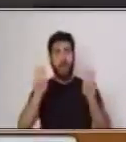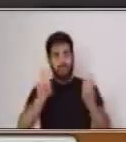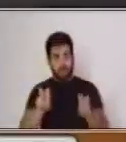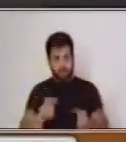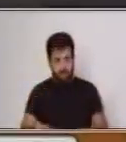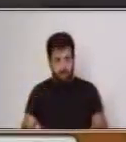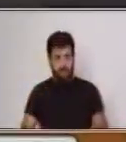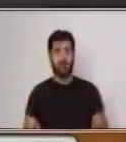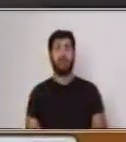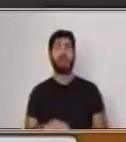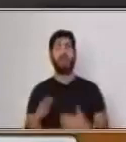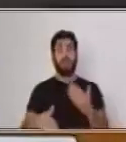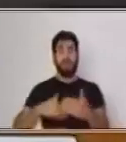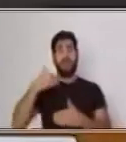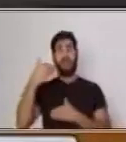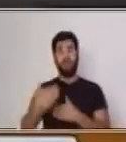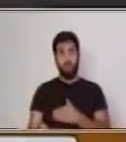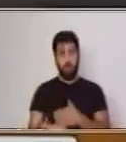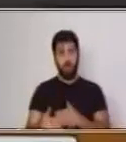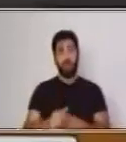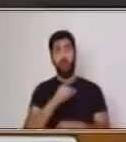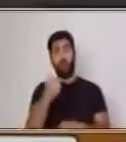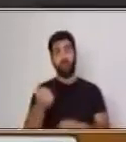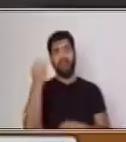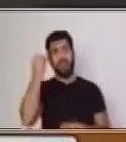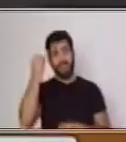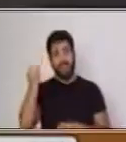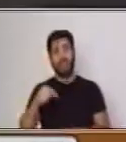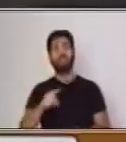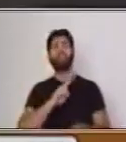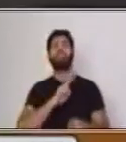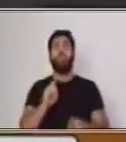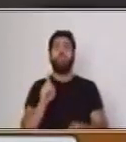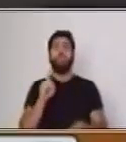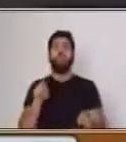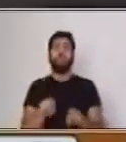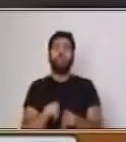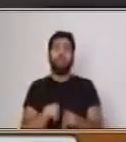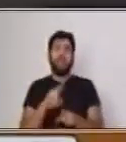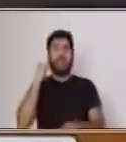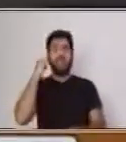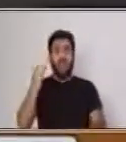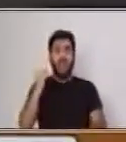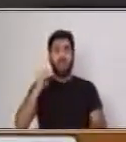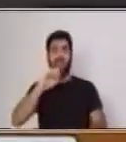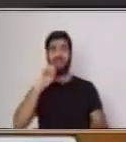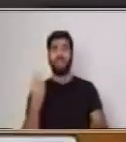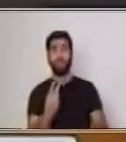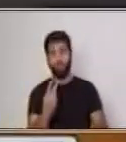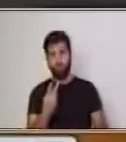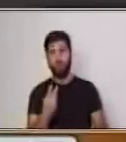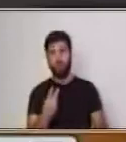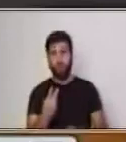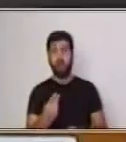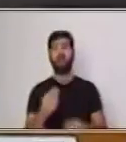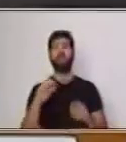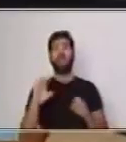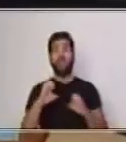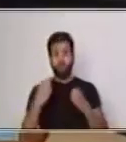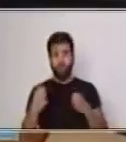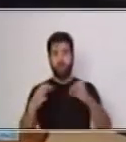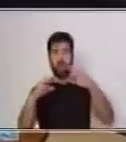inicio. Y luego las siguientes ideas van a ser ideas secundarias. En los párrafos